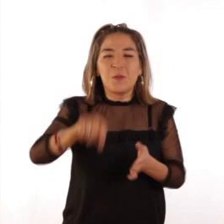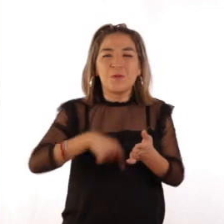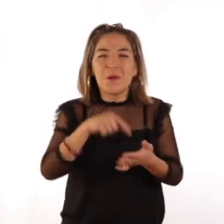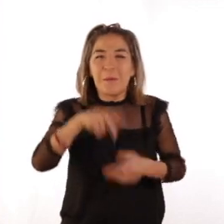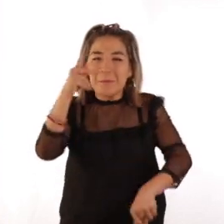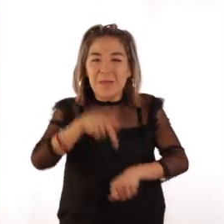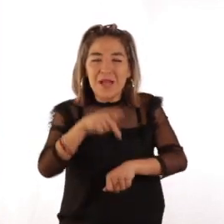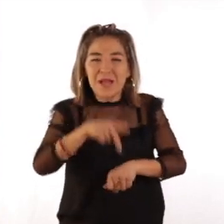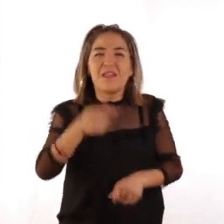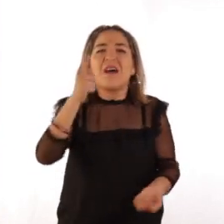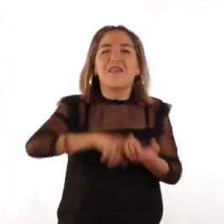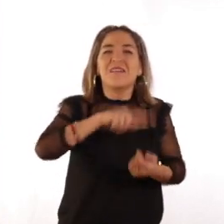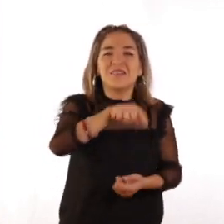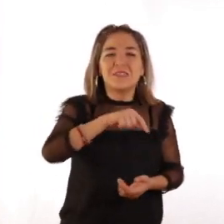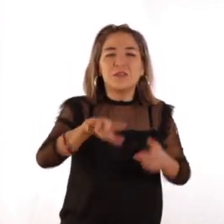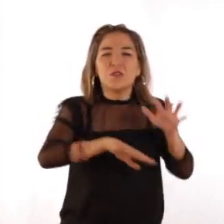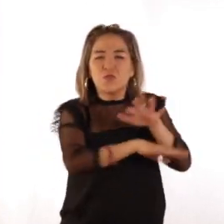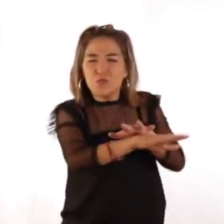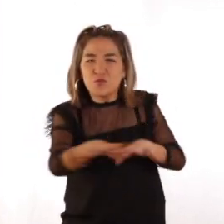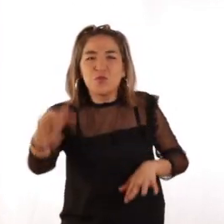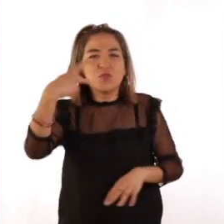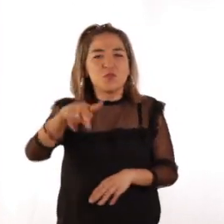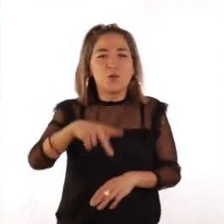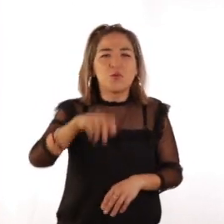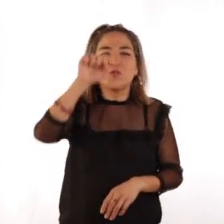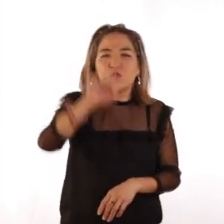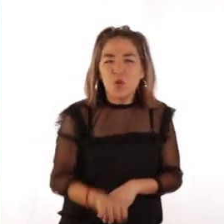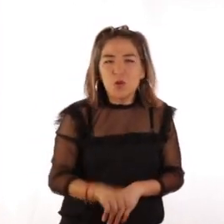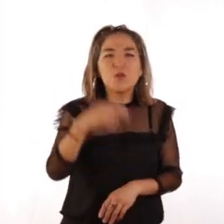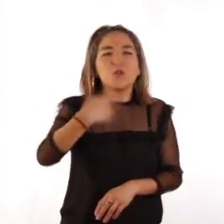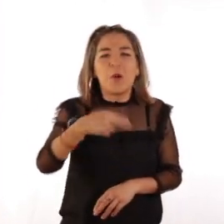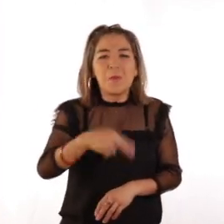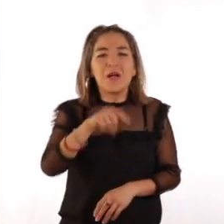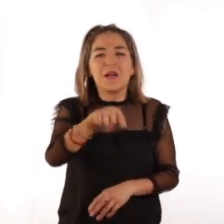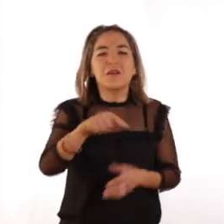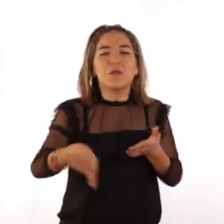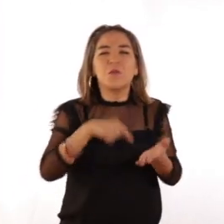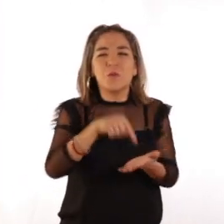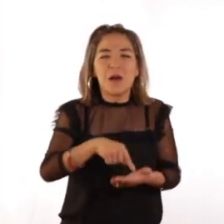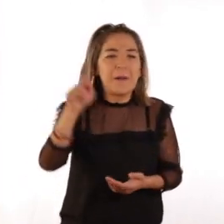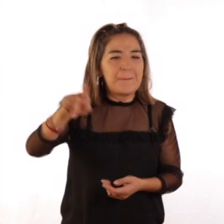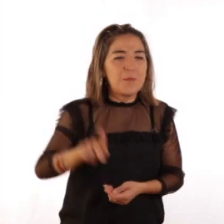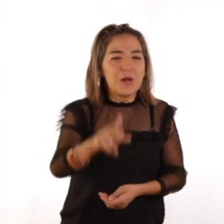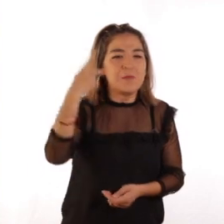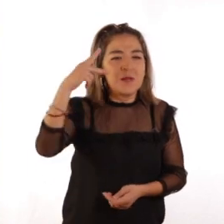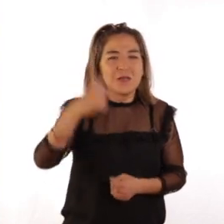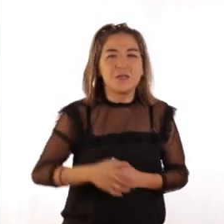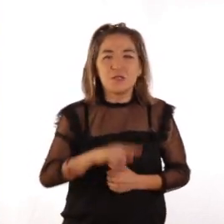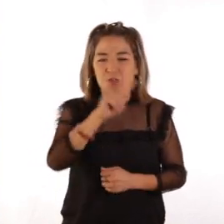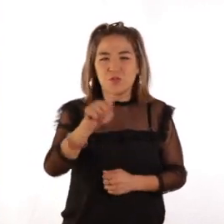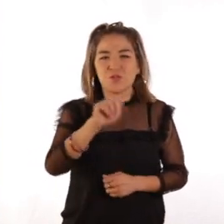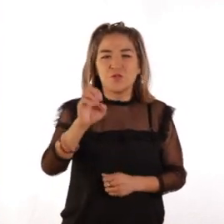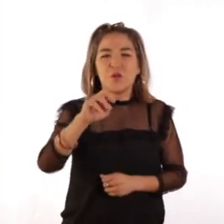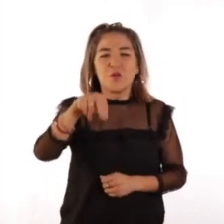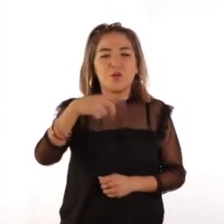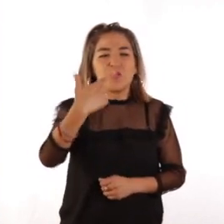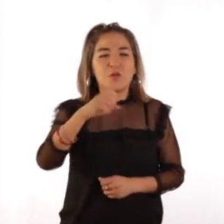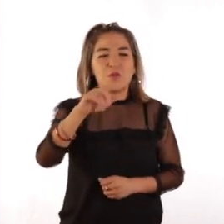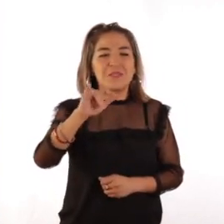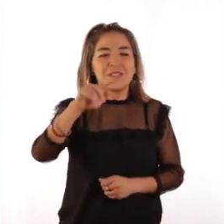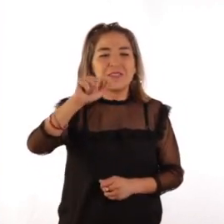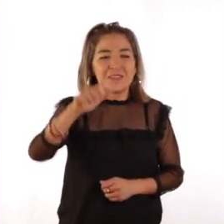de roca calcárea que forma parte de la Sierra Madre del Sur y que también le da el nombre a una población en Veracruz.